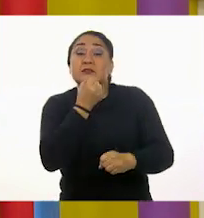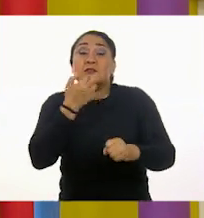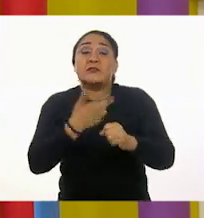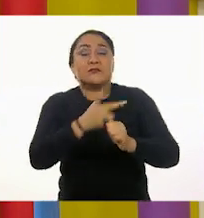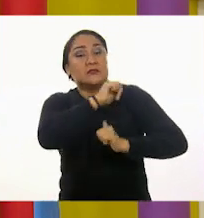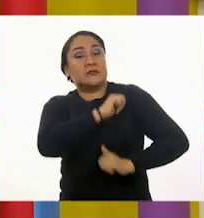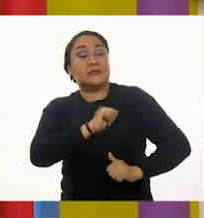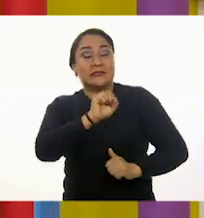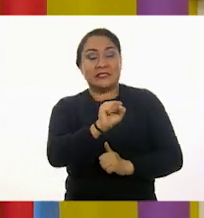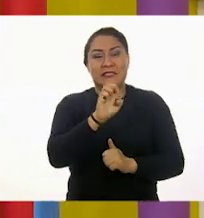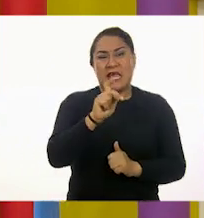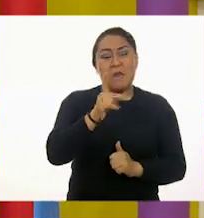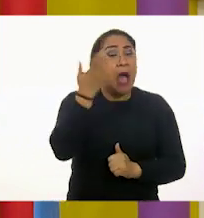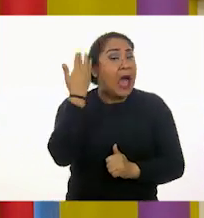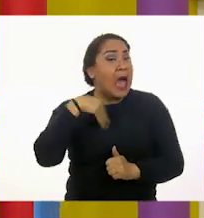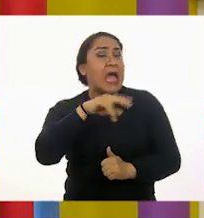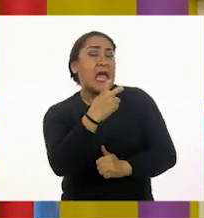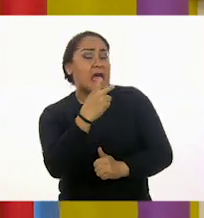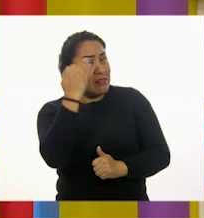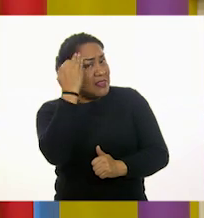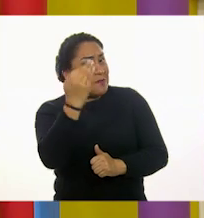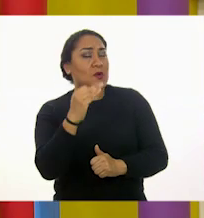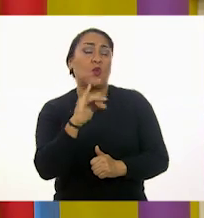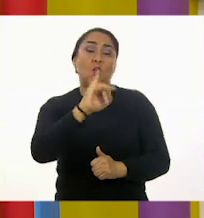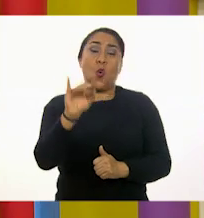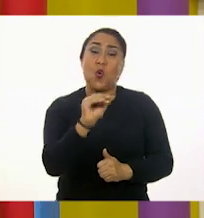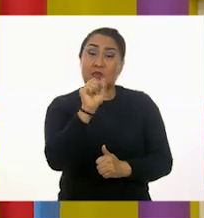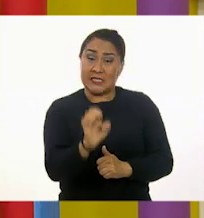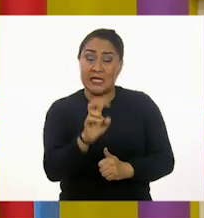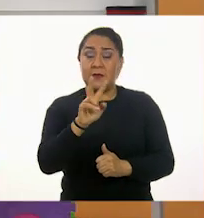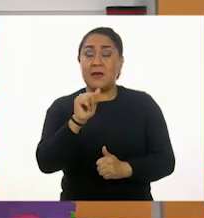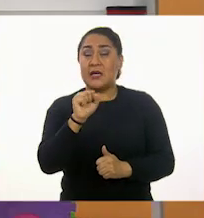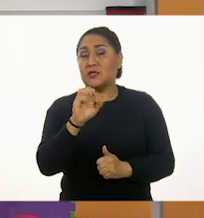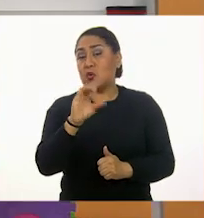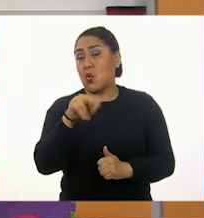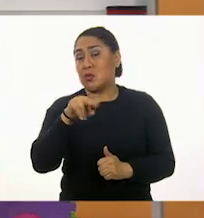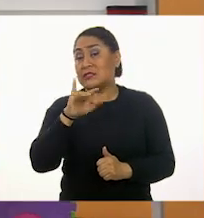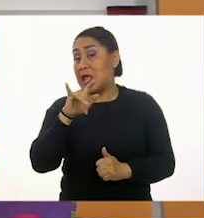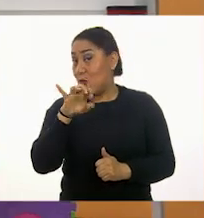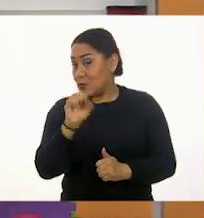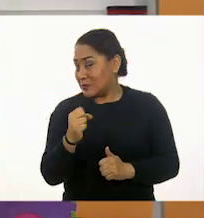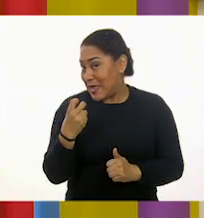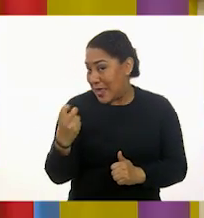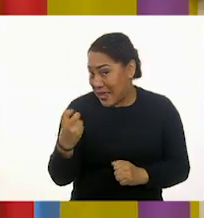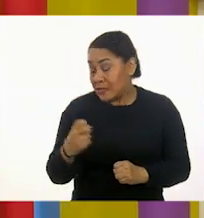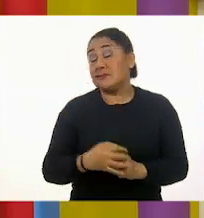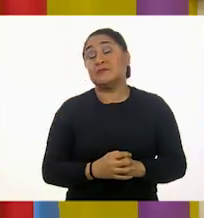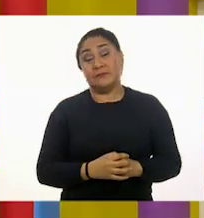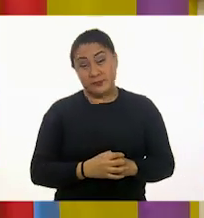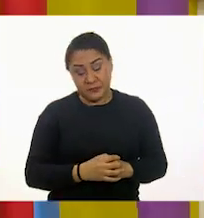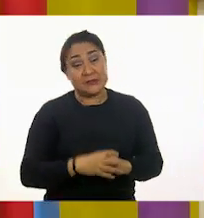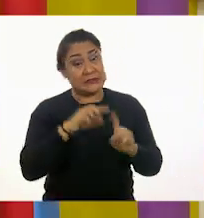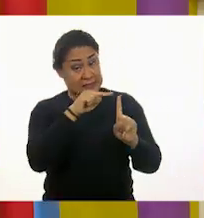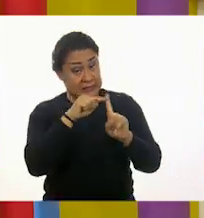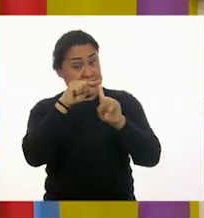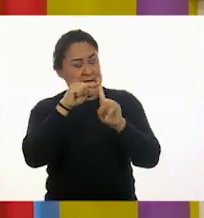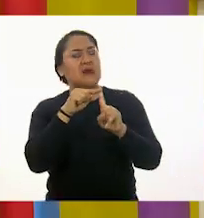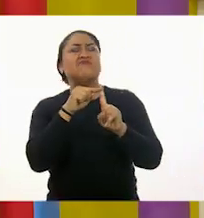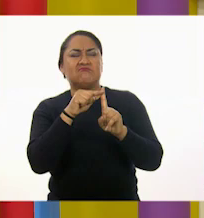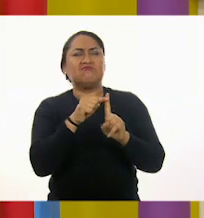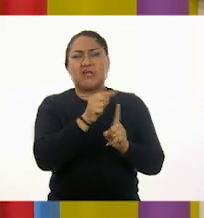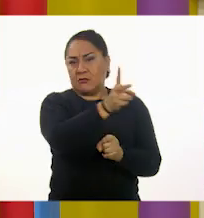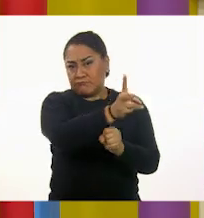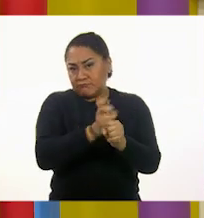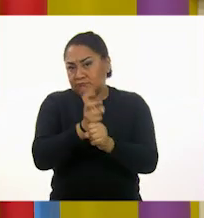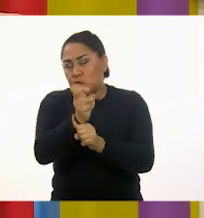de Educación Pública. Que era José Vasconcelos. José Vasconcelos, tienes mucha razón. Y él invitó a